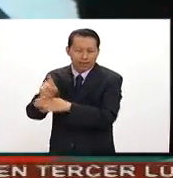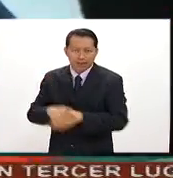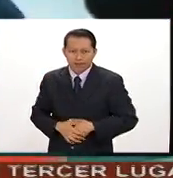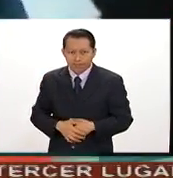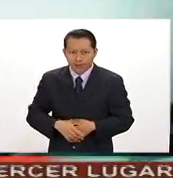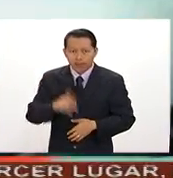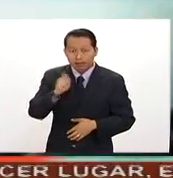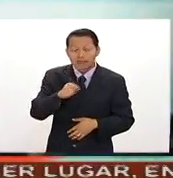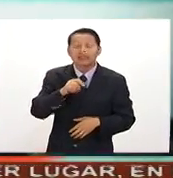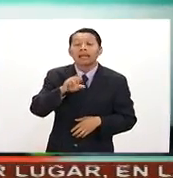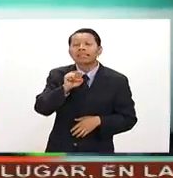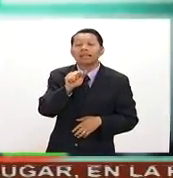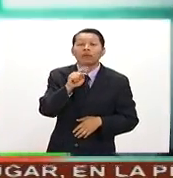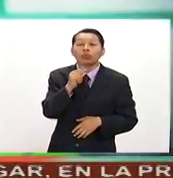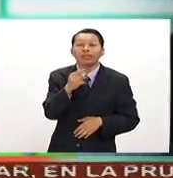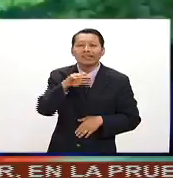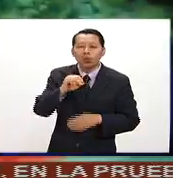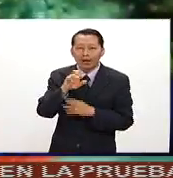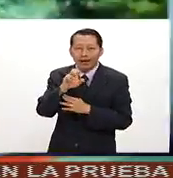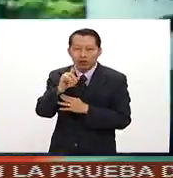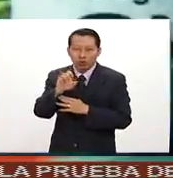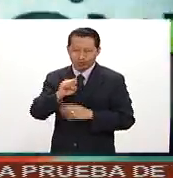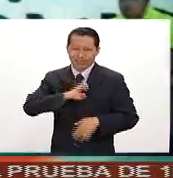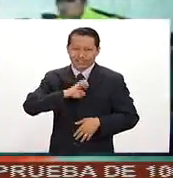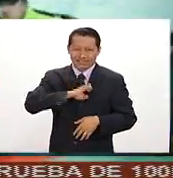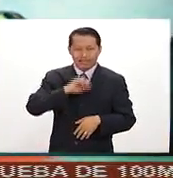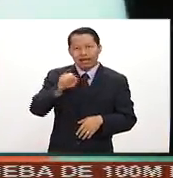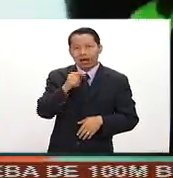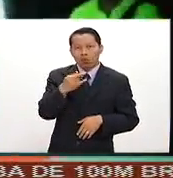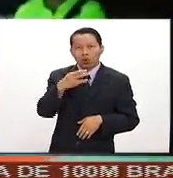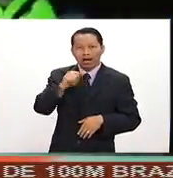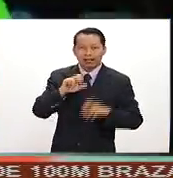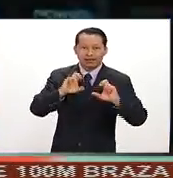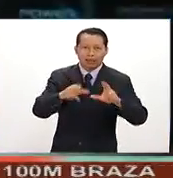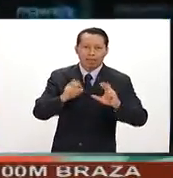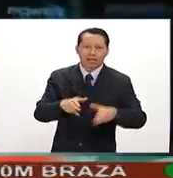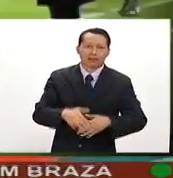a José Saturnino Cardoso como técnico de Jaguares de Chiapas.